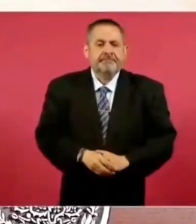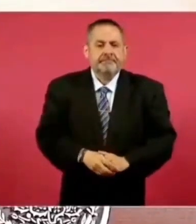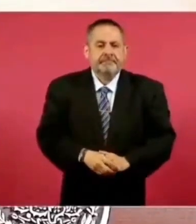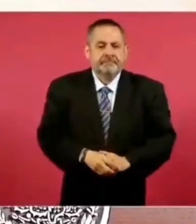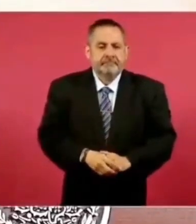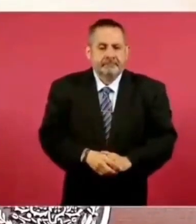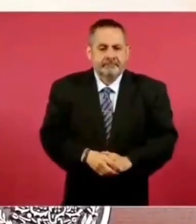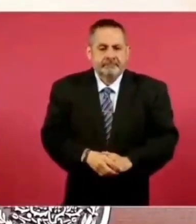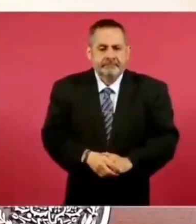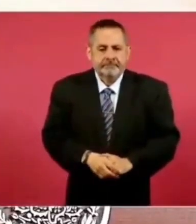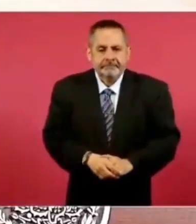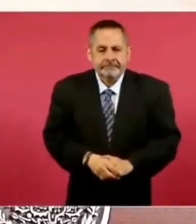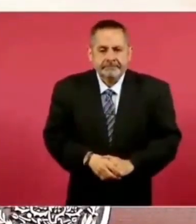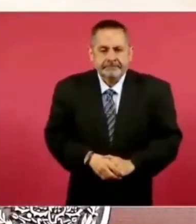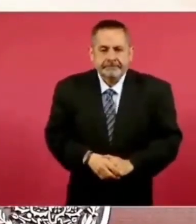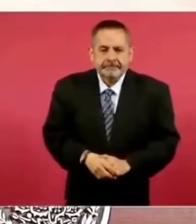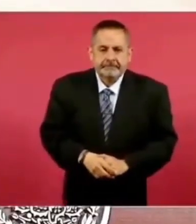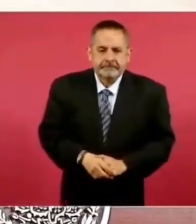que no